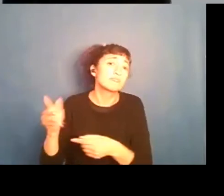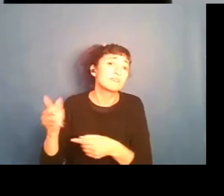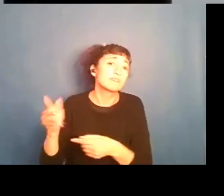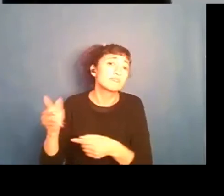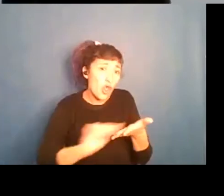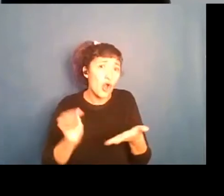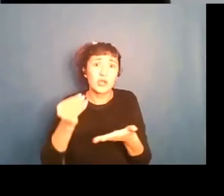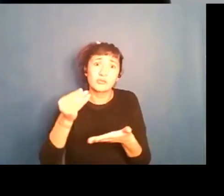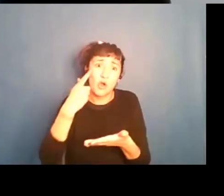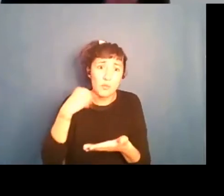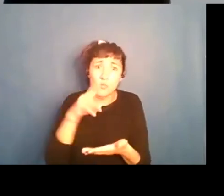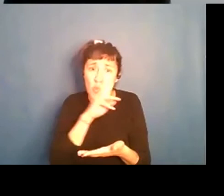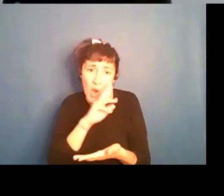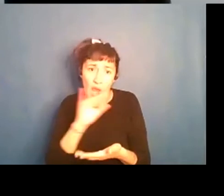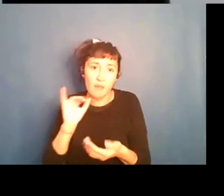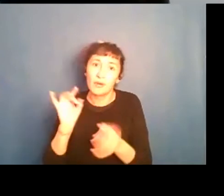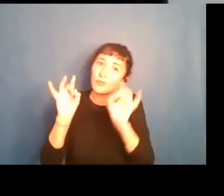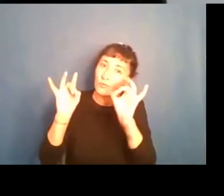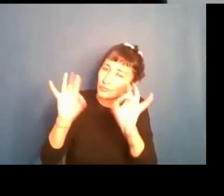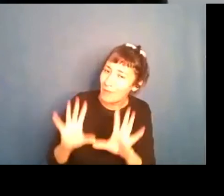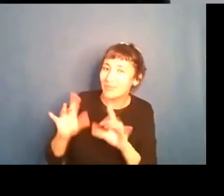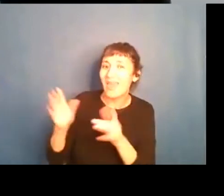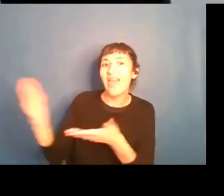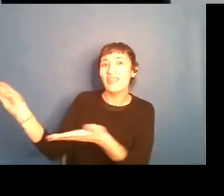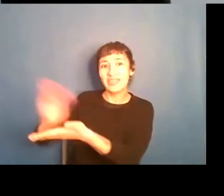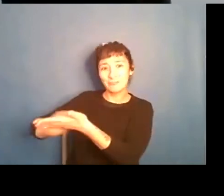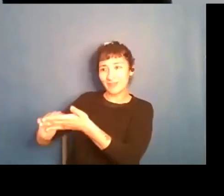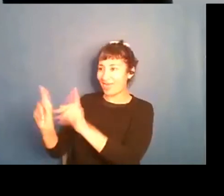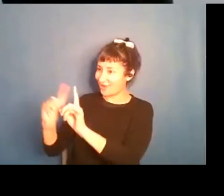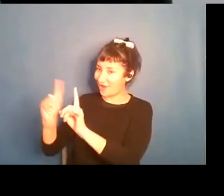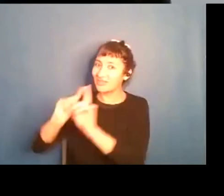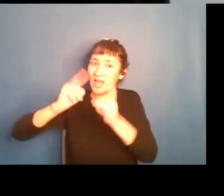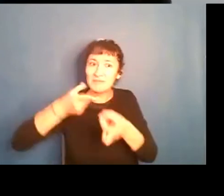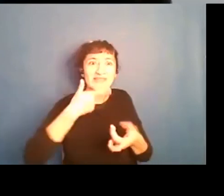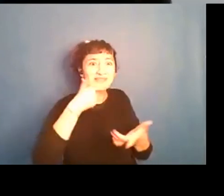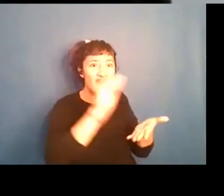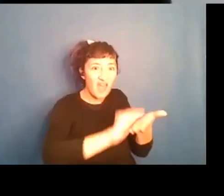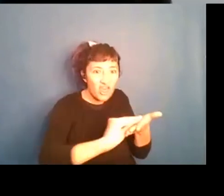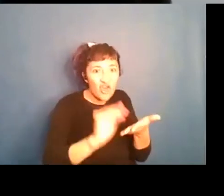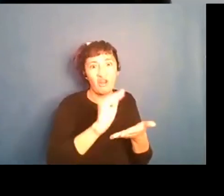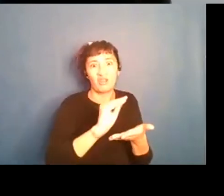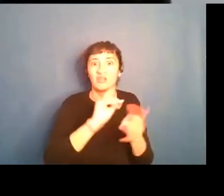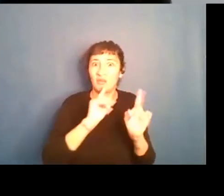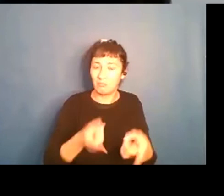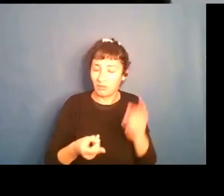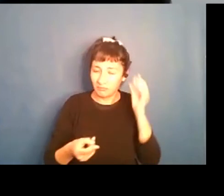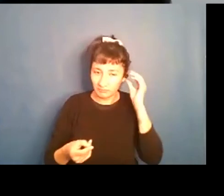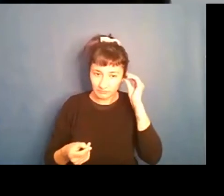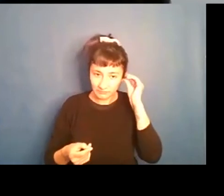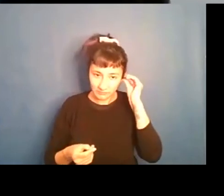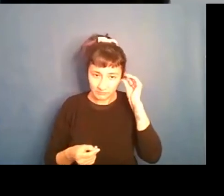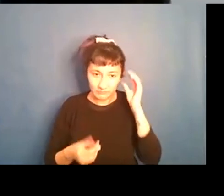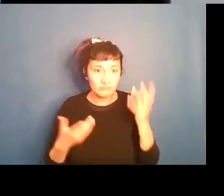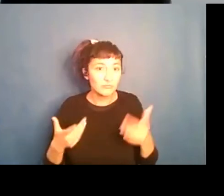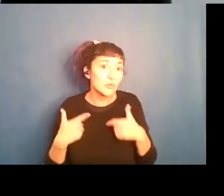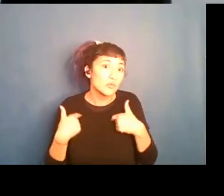no nos olvidemos, porque no es solamente con los diputados, nada más, no, sino también con los senadores, con las senadoras. Así que, por suerte, con